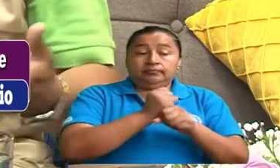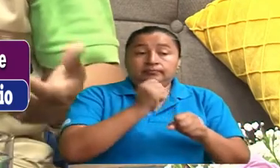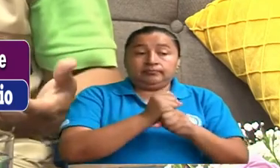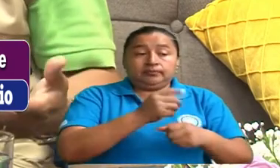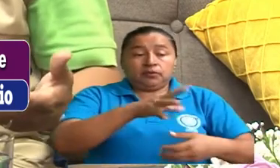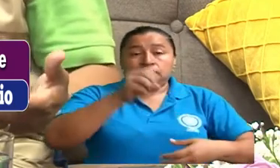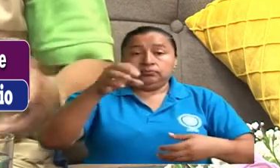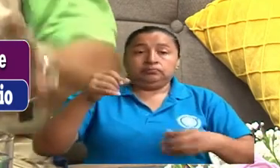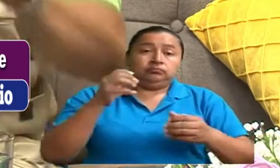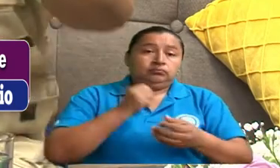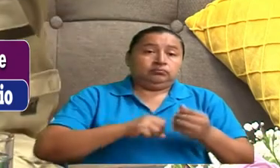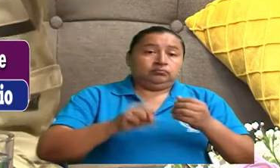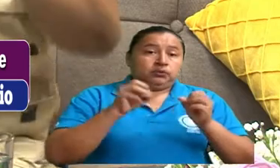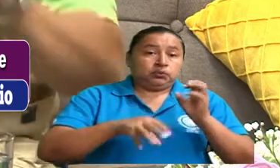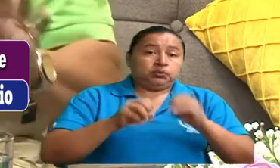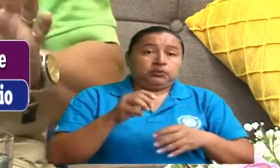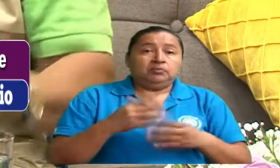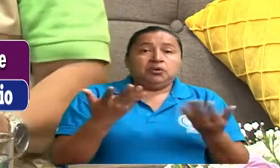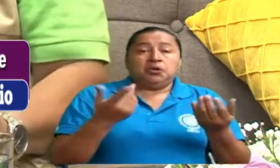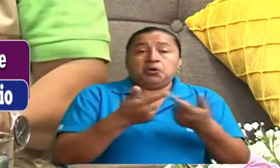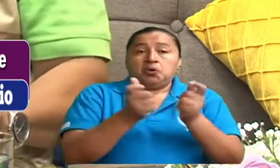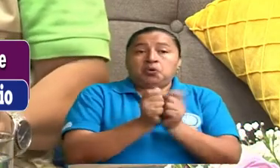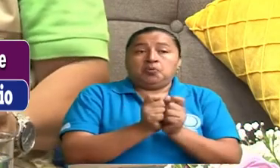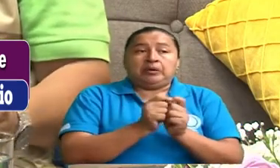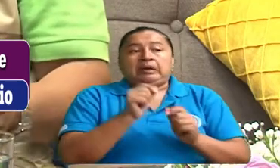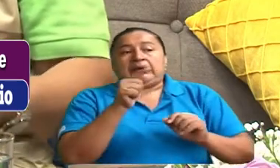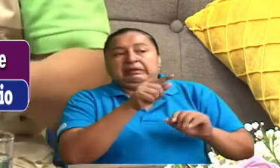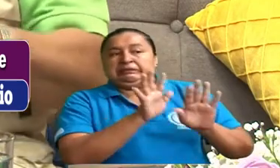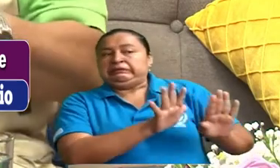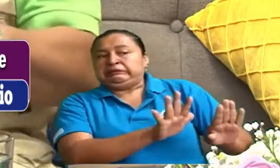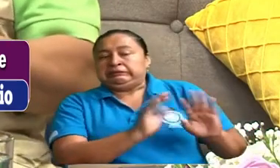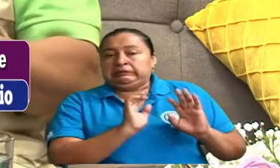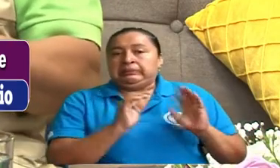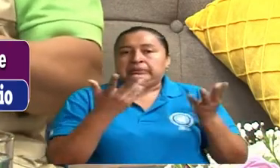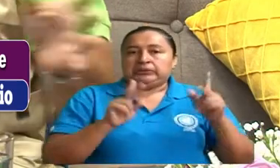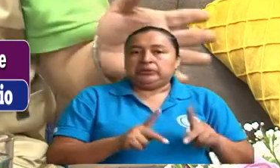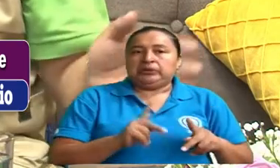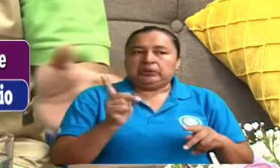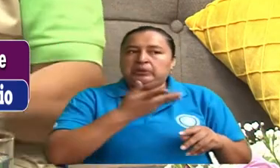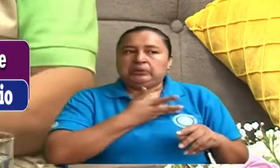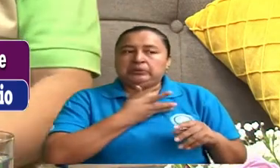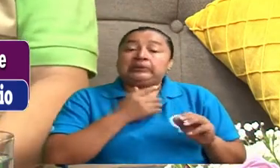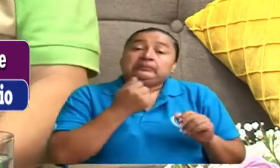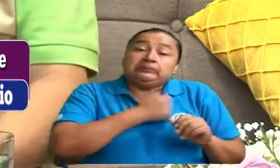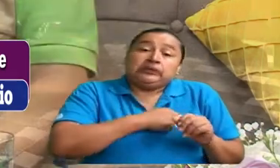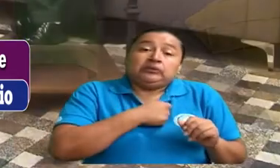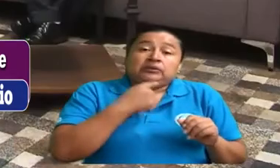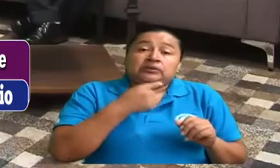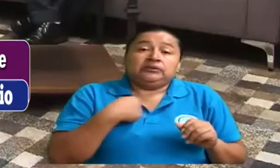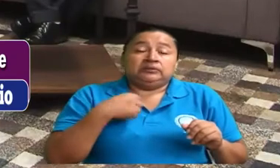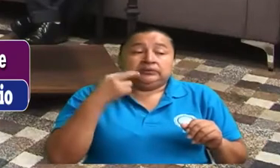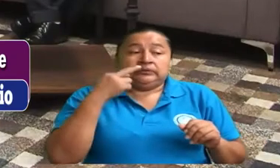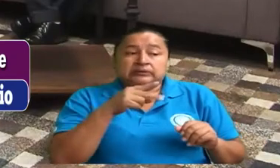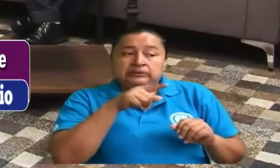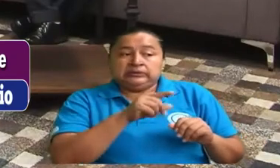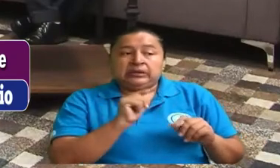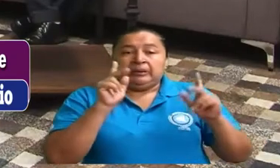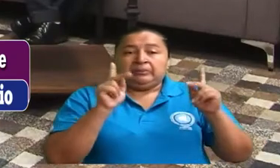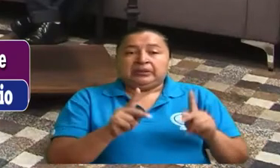es un sector que está como allá, pues, apartado, ¿no? Y a veces, me disculpan, ¿verdad?, pero se ve como